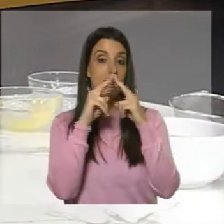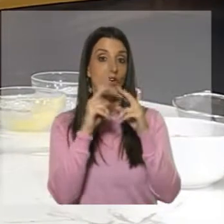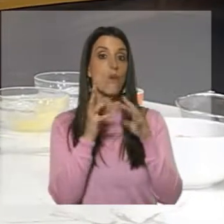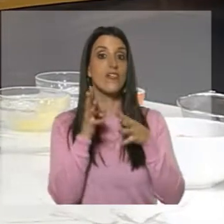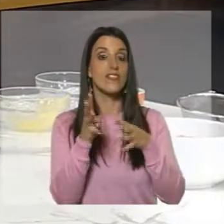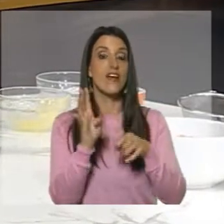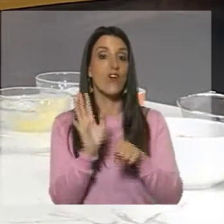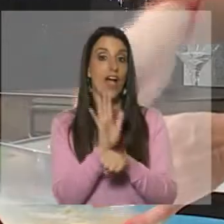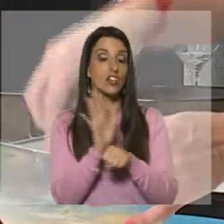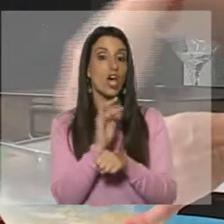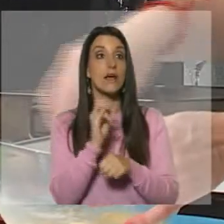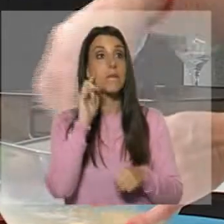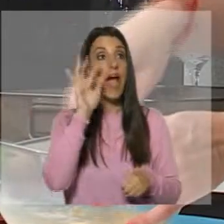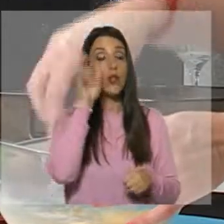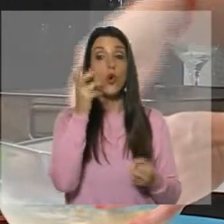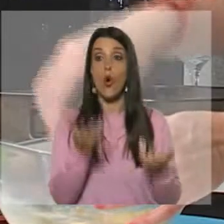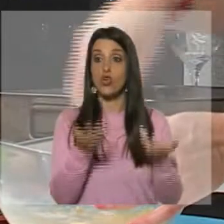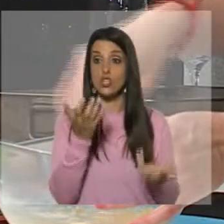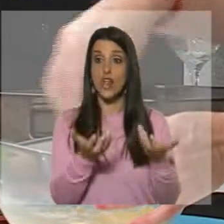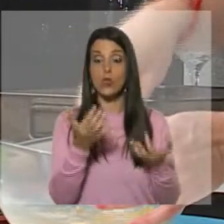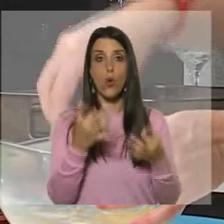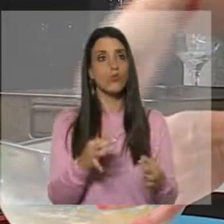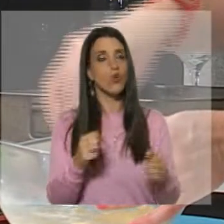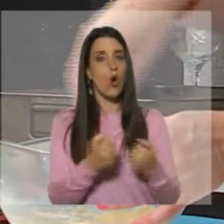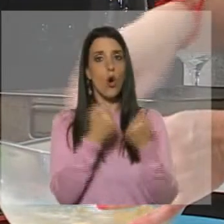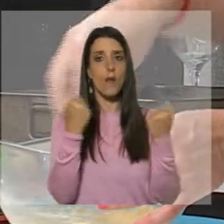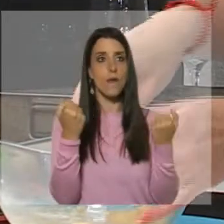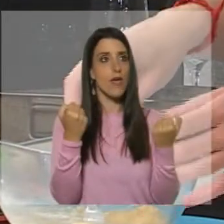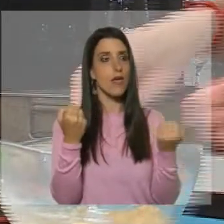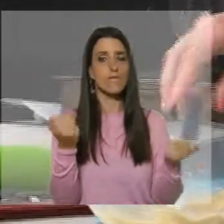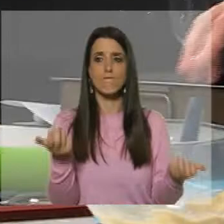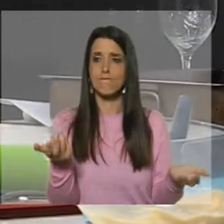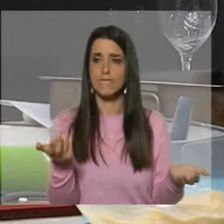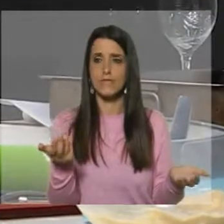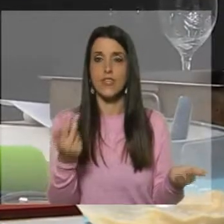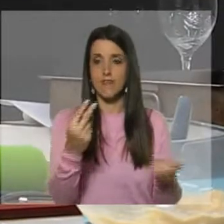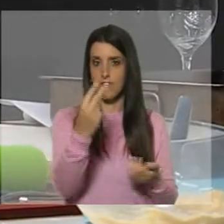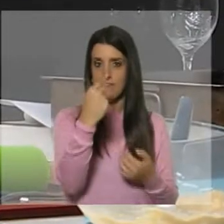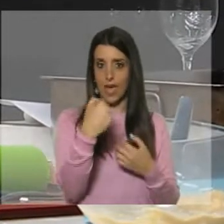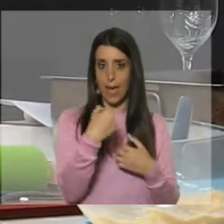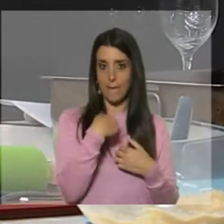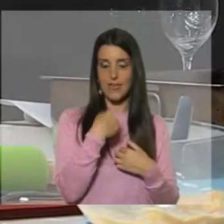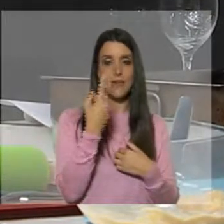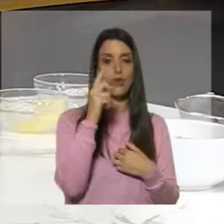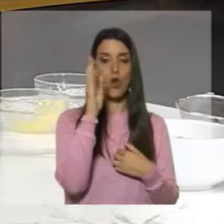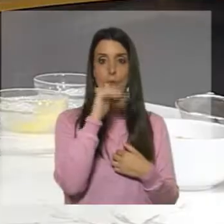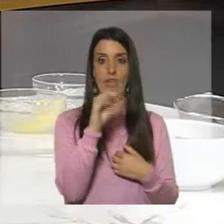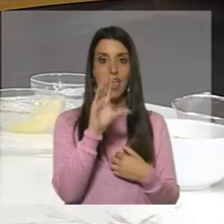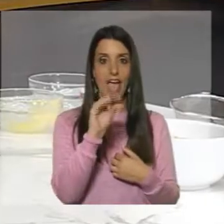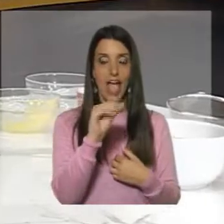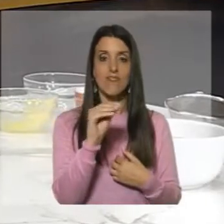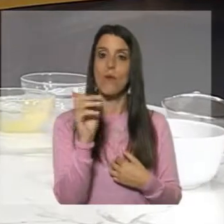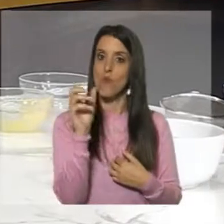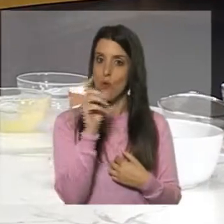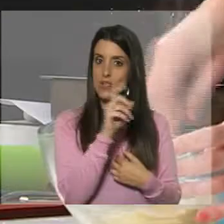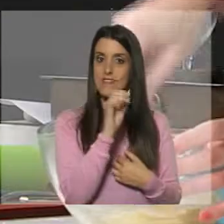estar ahí. Imagínate a tres que vos estés cocinando y de repente ya me esté. Viendo a mí, pero no puedes hablar. No, ya, es difícil. Sí, bien. Me es gustó, difícil. Me